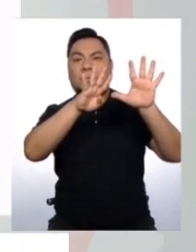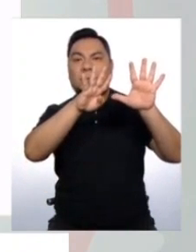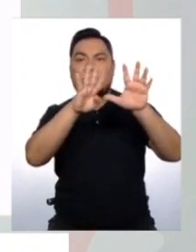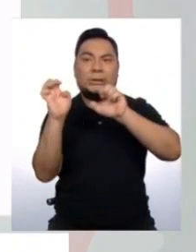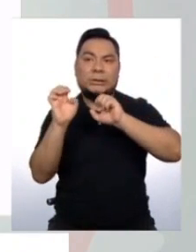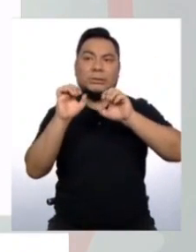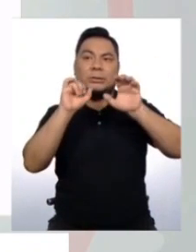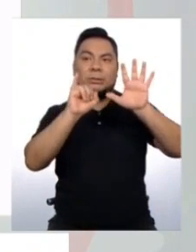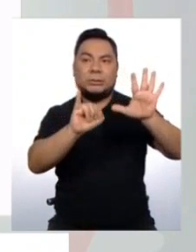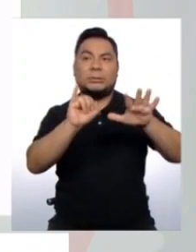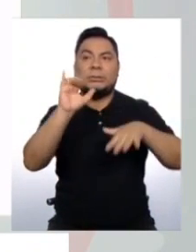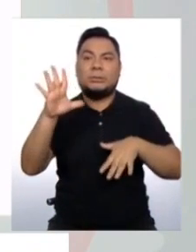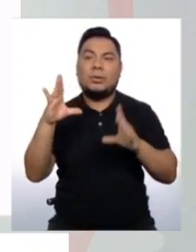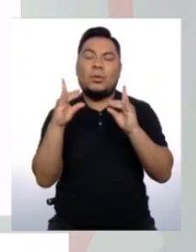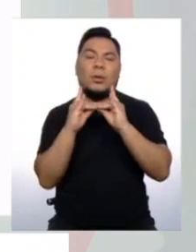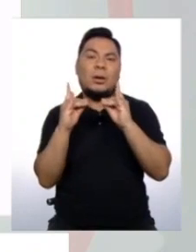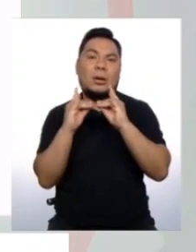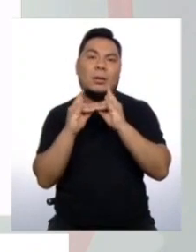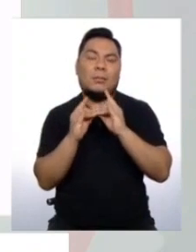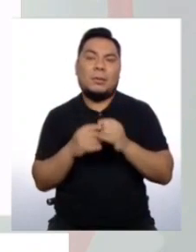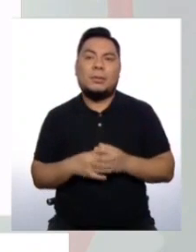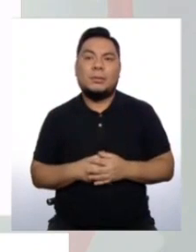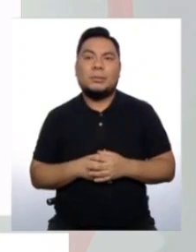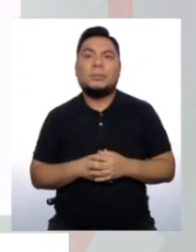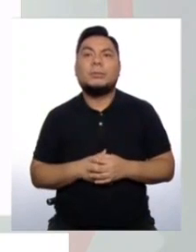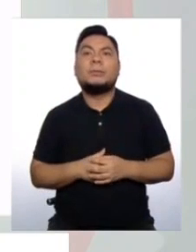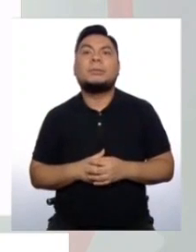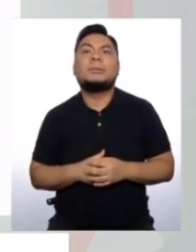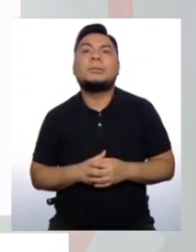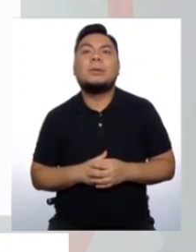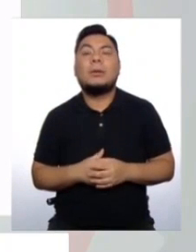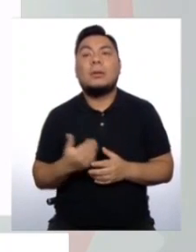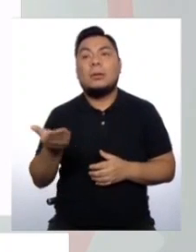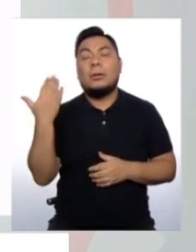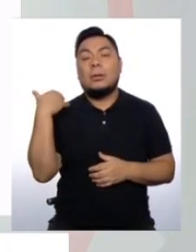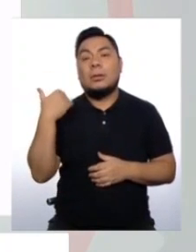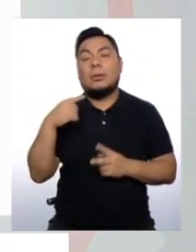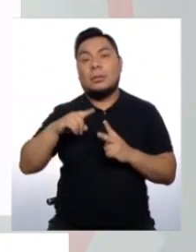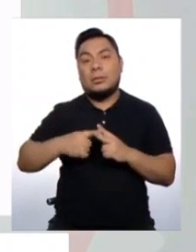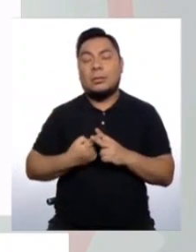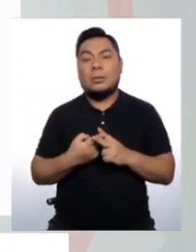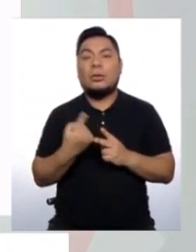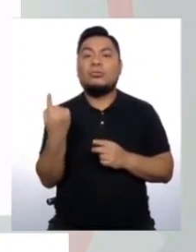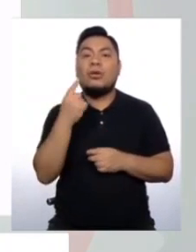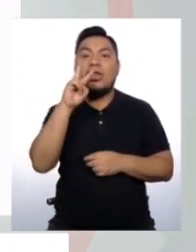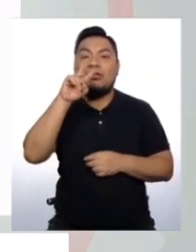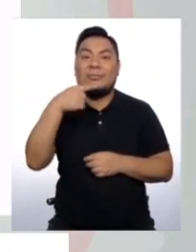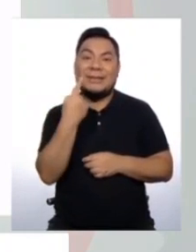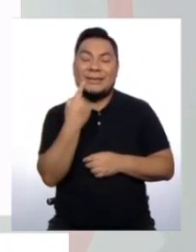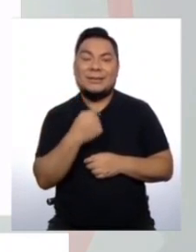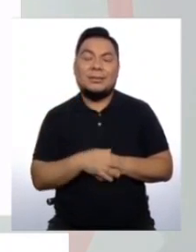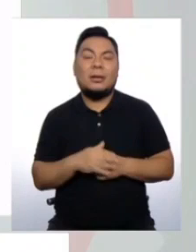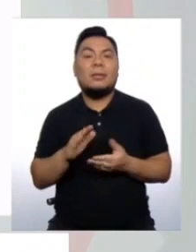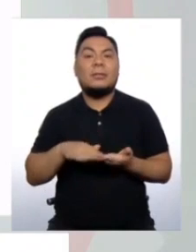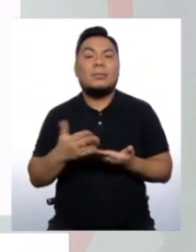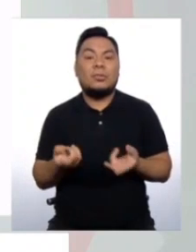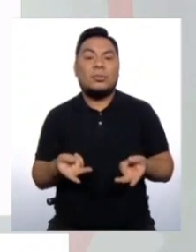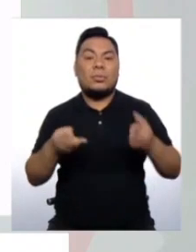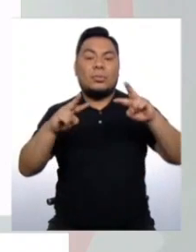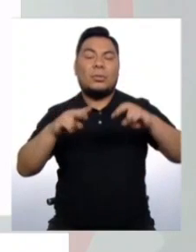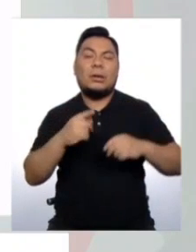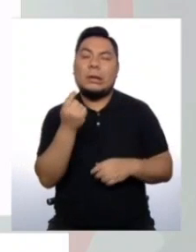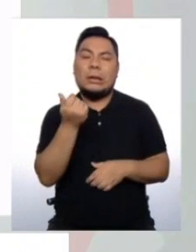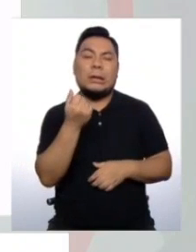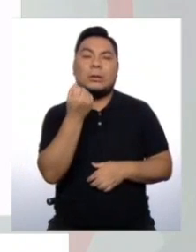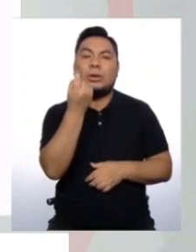10.965 camas hospitalarias. Comenzamos al inicio con solo 2.000 y hemos aumentado a